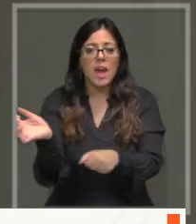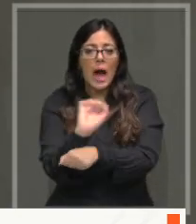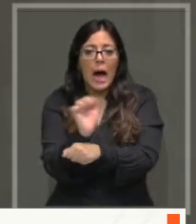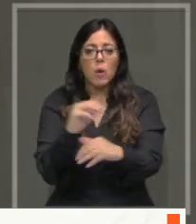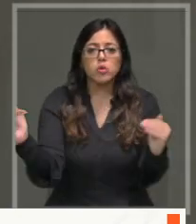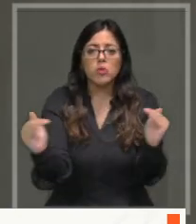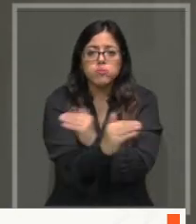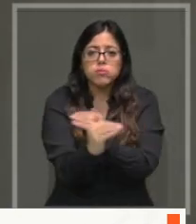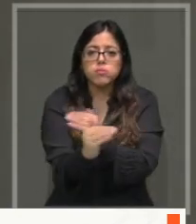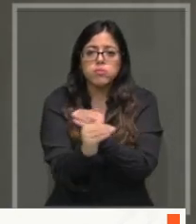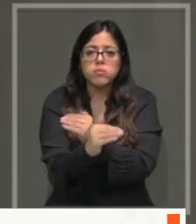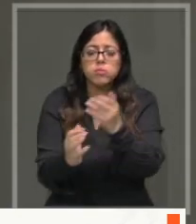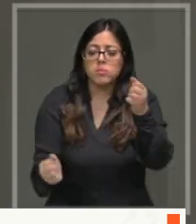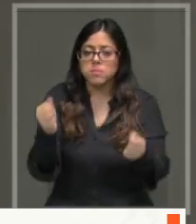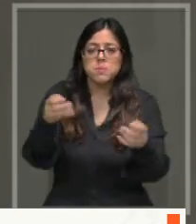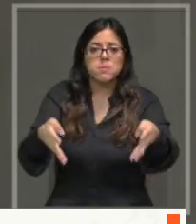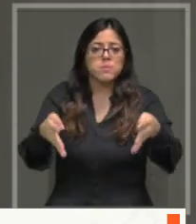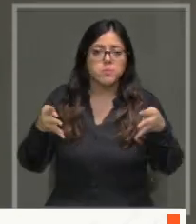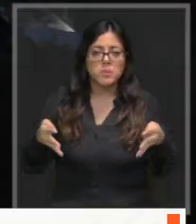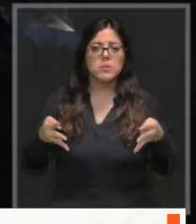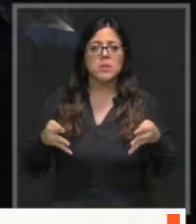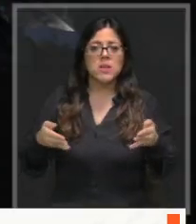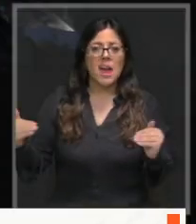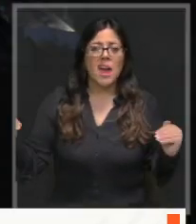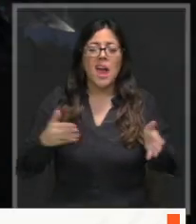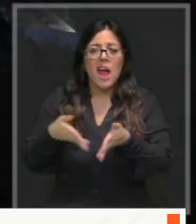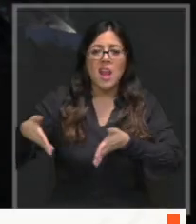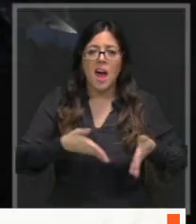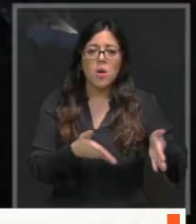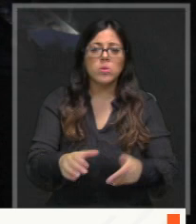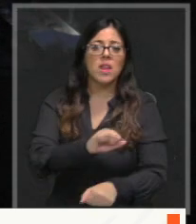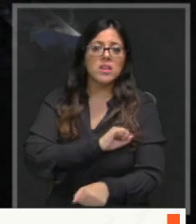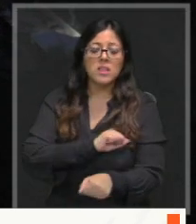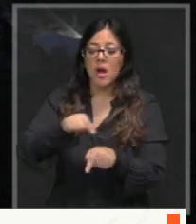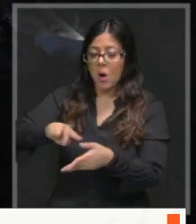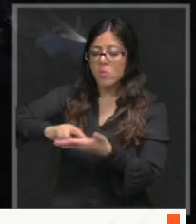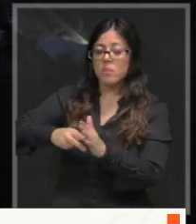y vehículos de carga en las rutas de Santiago. Un problema